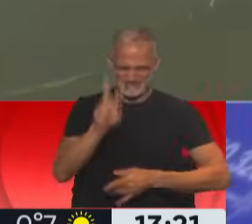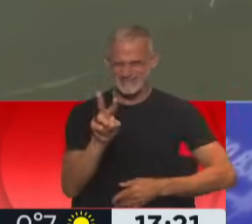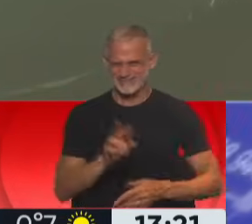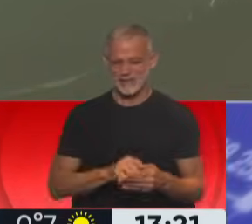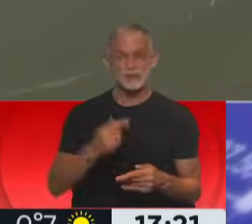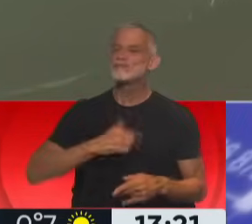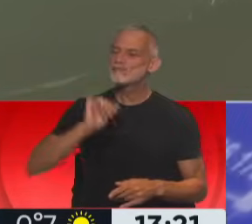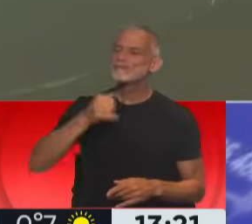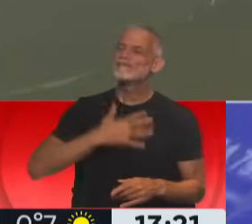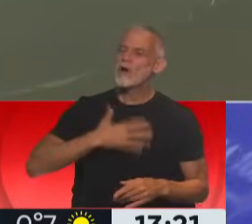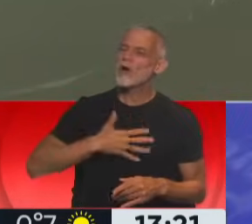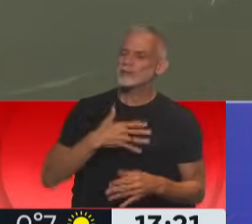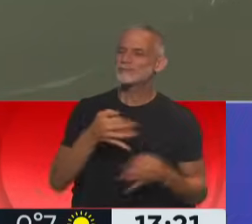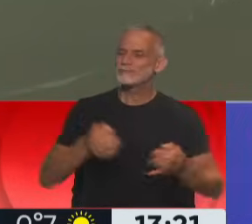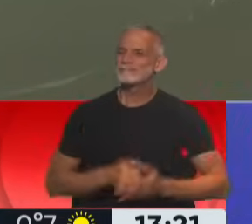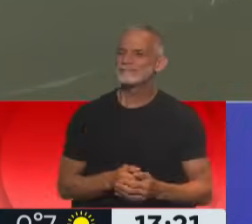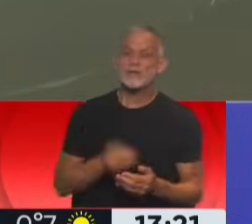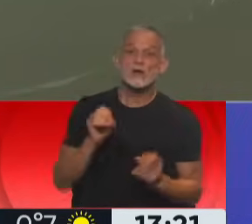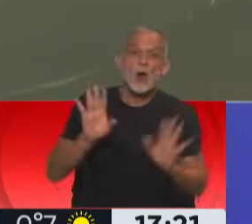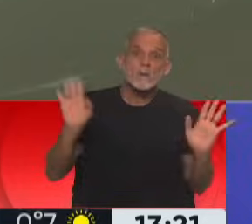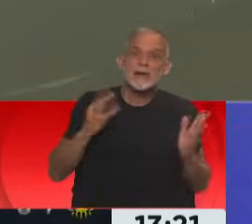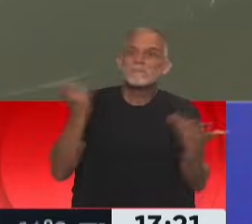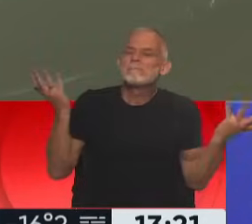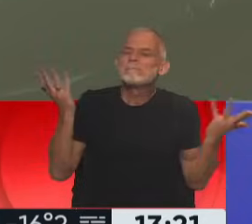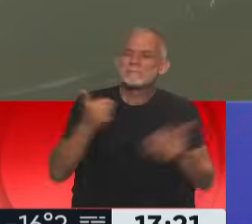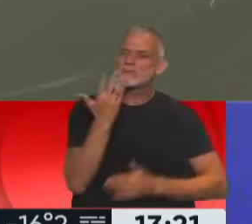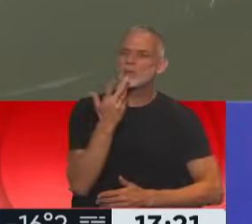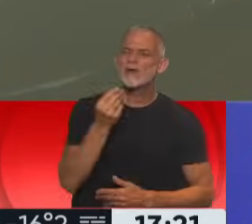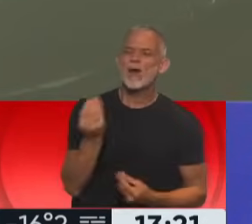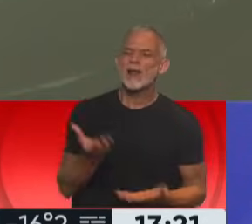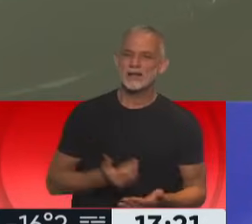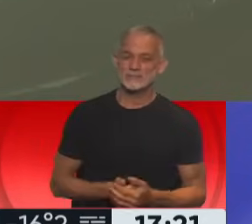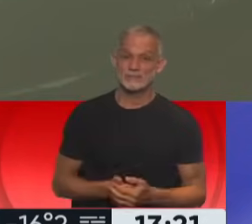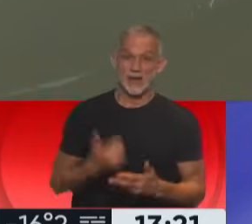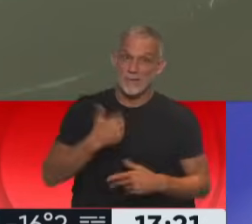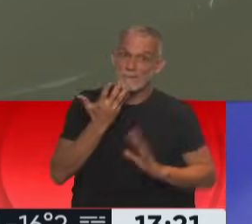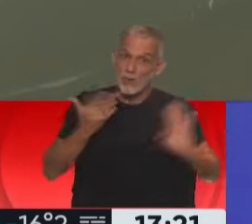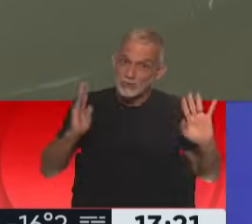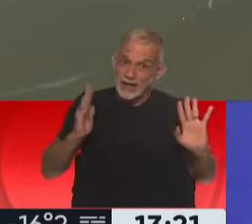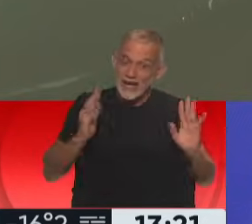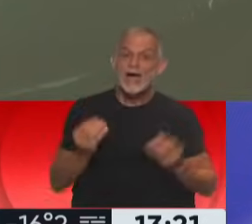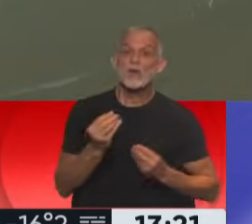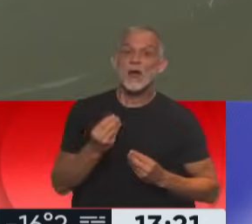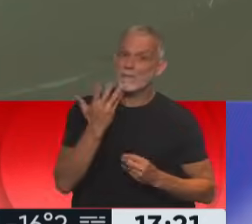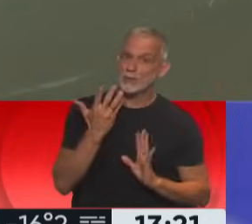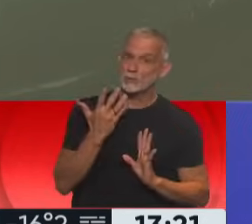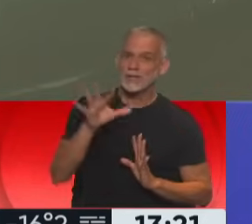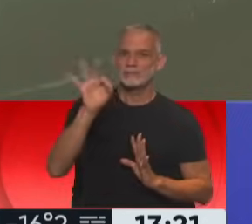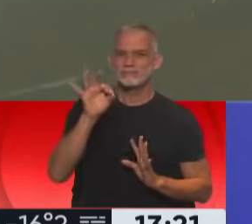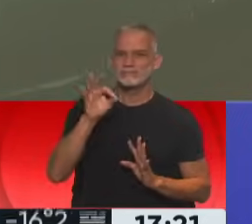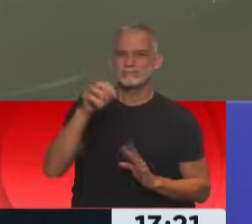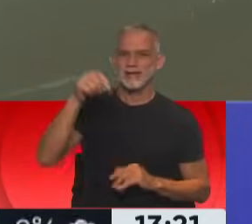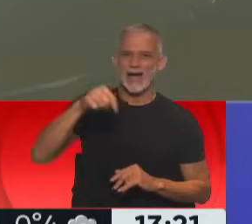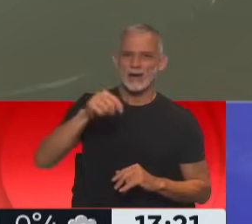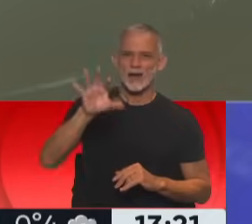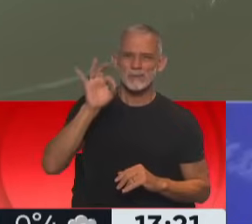me pone contento. ¿Te gustaría dar algún nombre o te gustaría mejor dar un perfil? Me gustaría que el que sea Papa ahora, el que fue